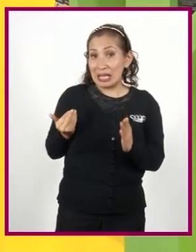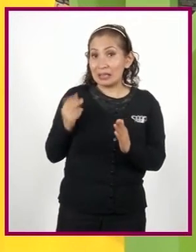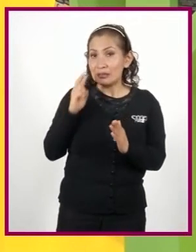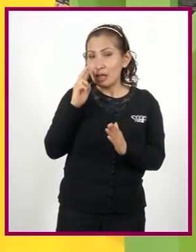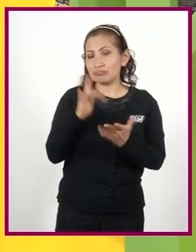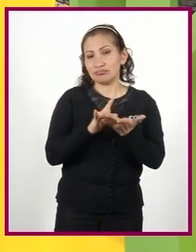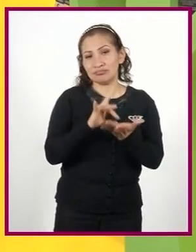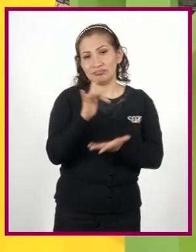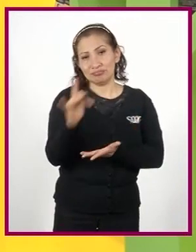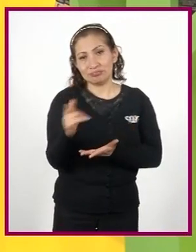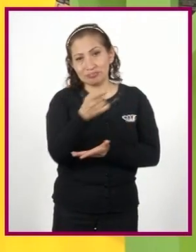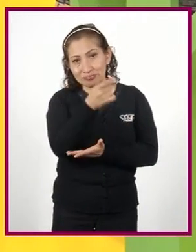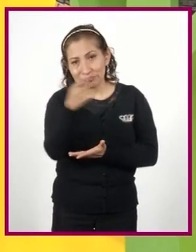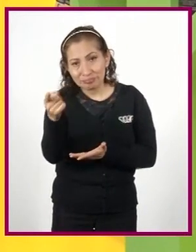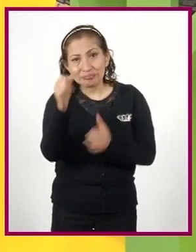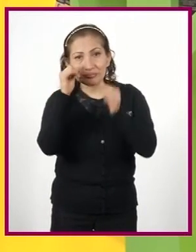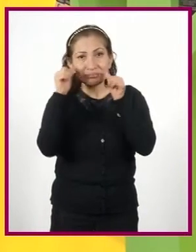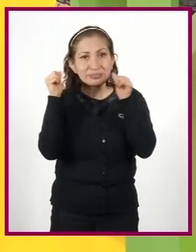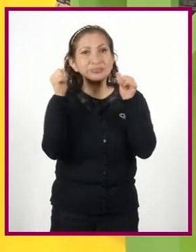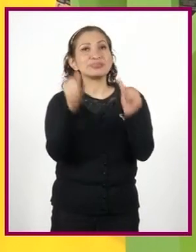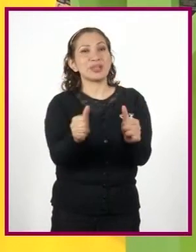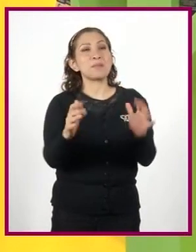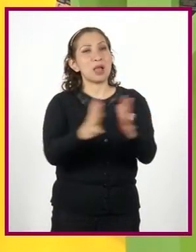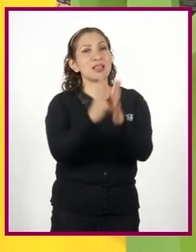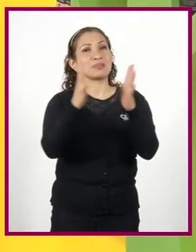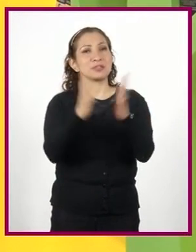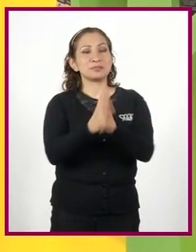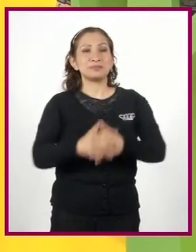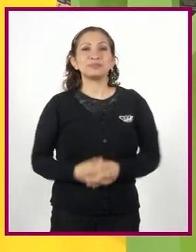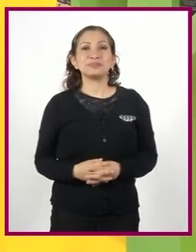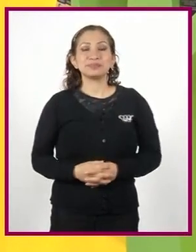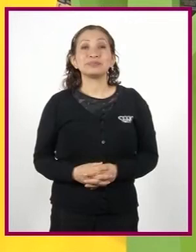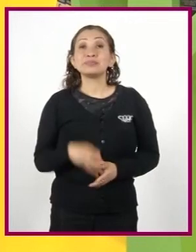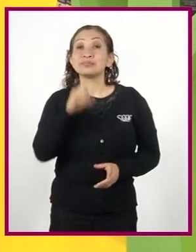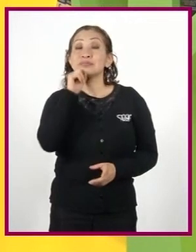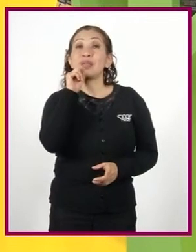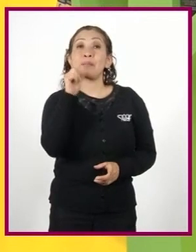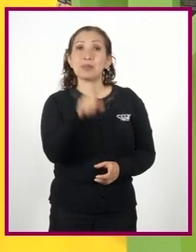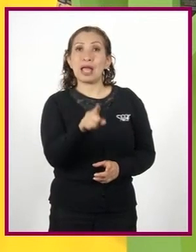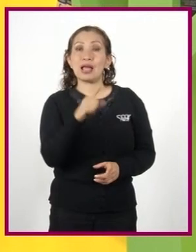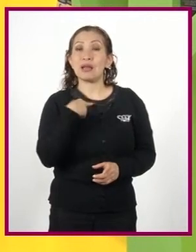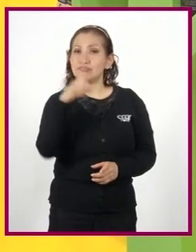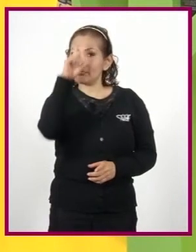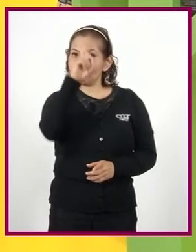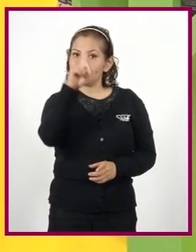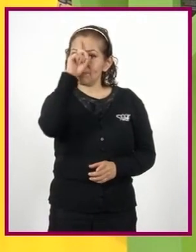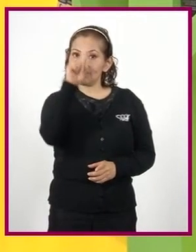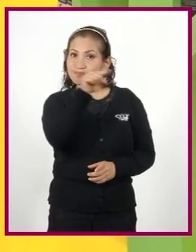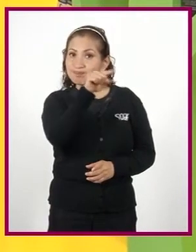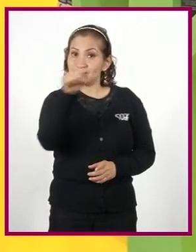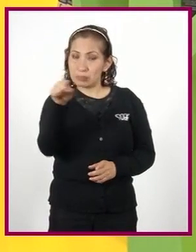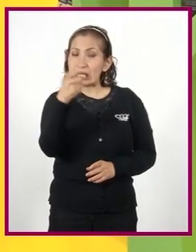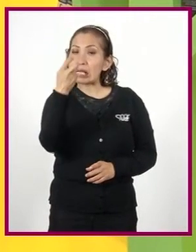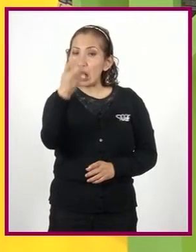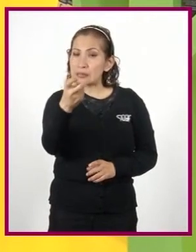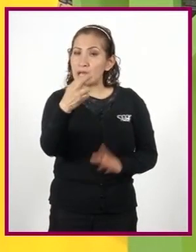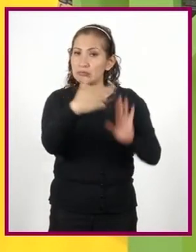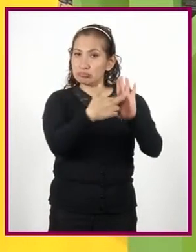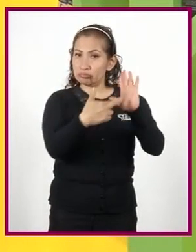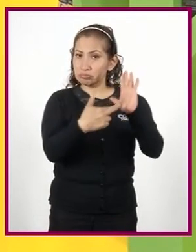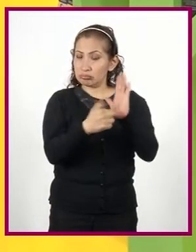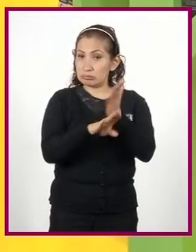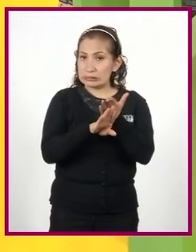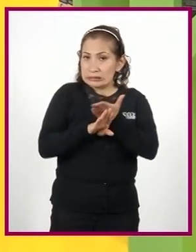antes agradecerles su atención y participación. Además, recomendarles las siguientes medidas